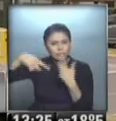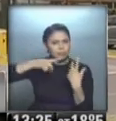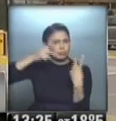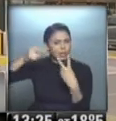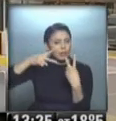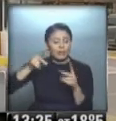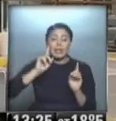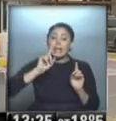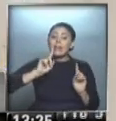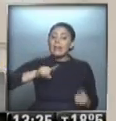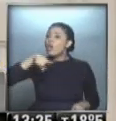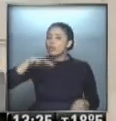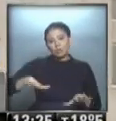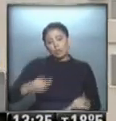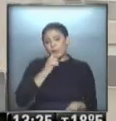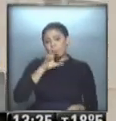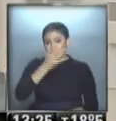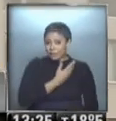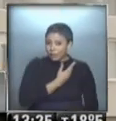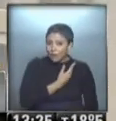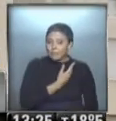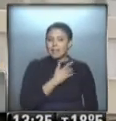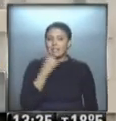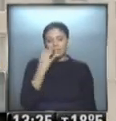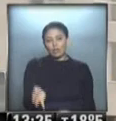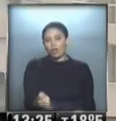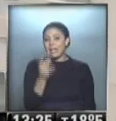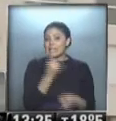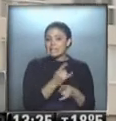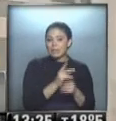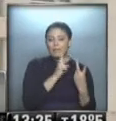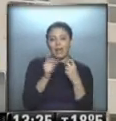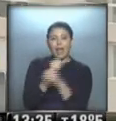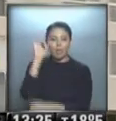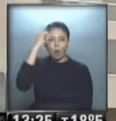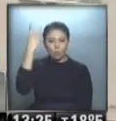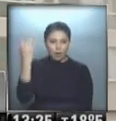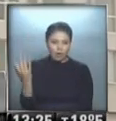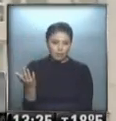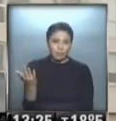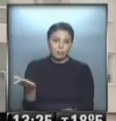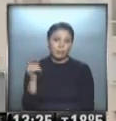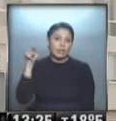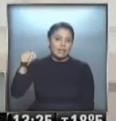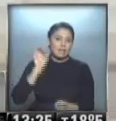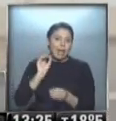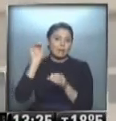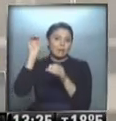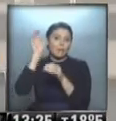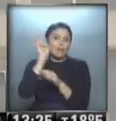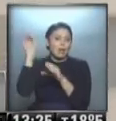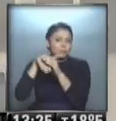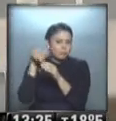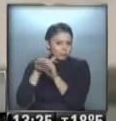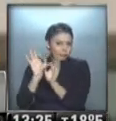En otras causas de narcotráfico, por ejemplo en Santa Fe, se nota que hay siempre viajes a Uruguay, obviamente por el secreto bancario que tiene este país. A principio de año